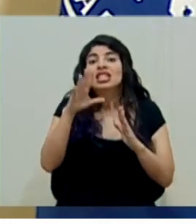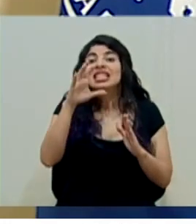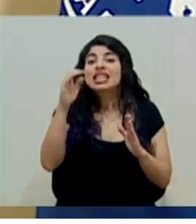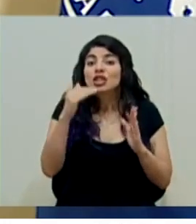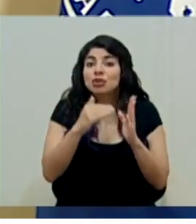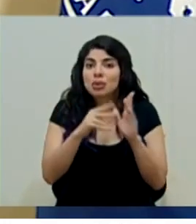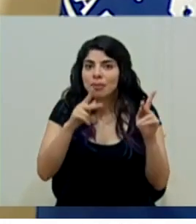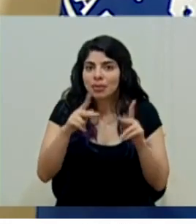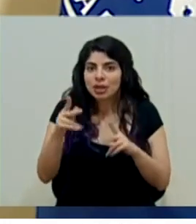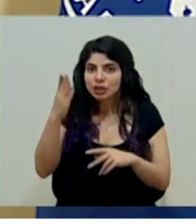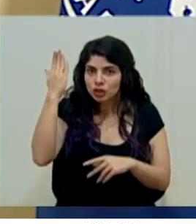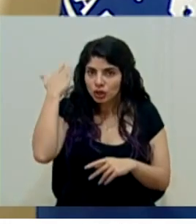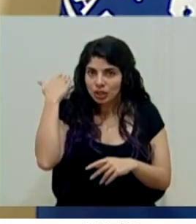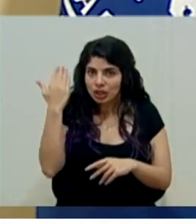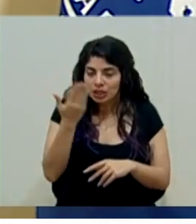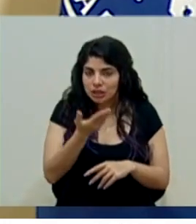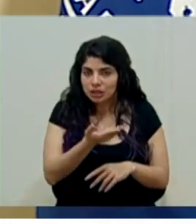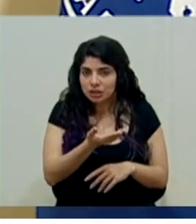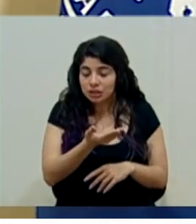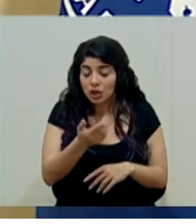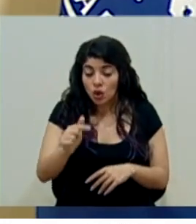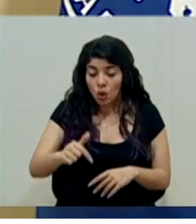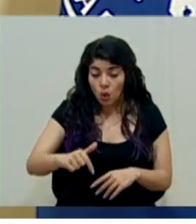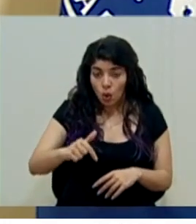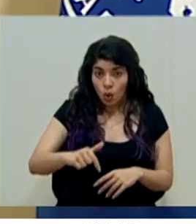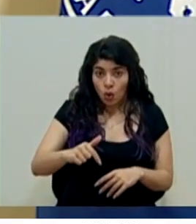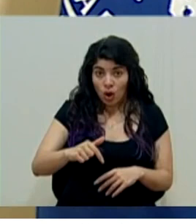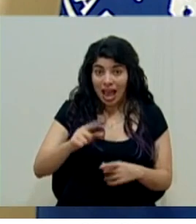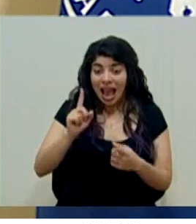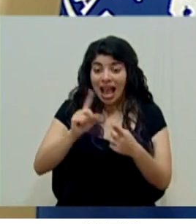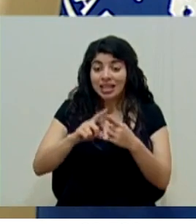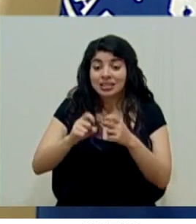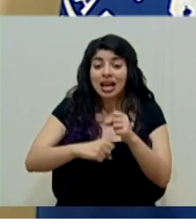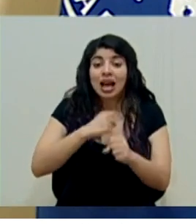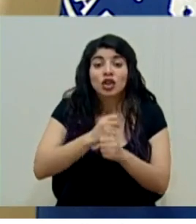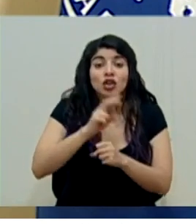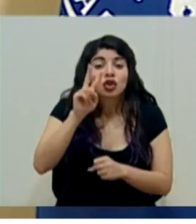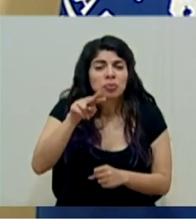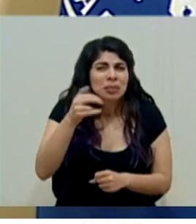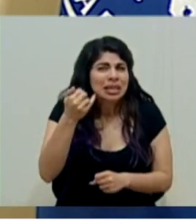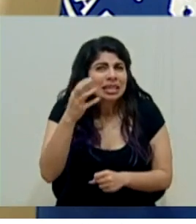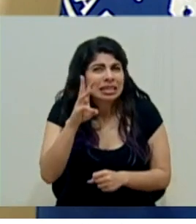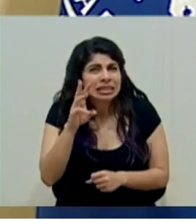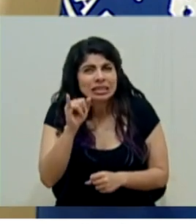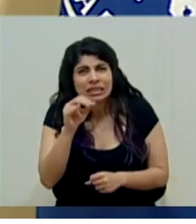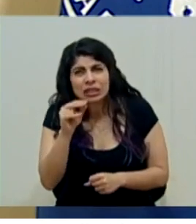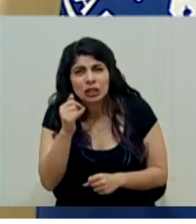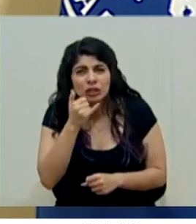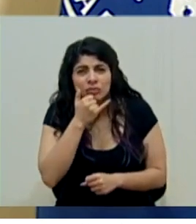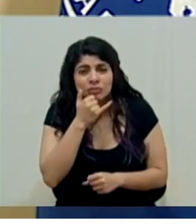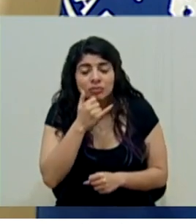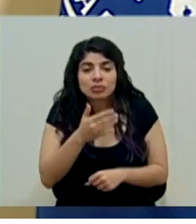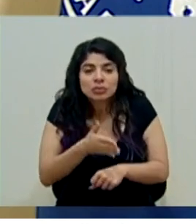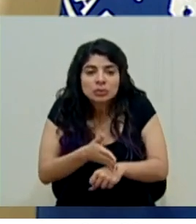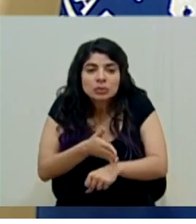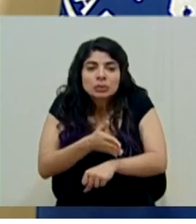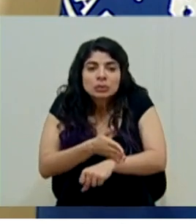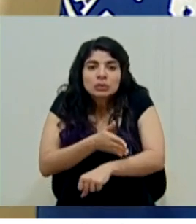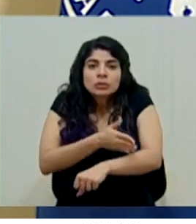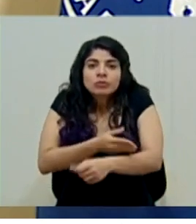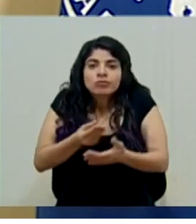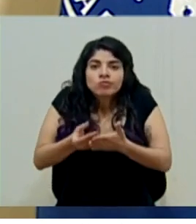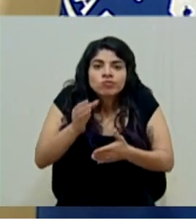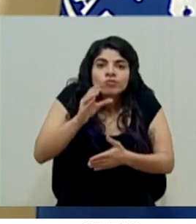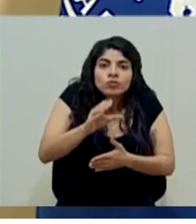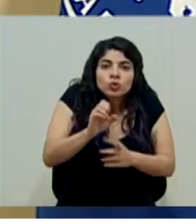1.500.000 personas en ese tiempo. Hoy, hasta el año 2016, si no me equivoco, logramos recuperar los niveles de inversión